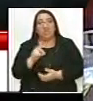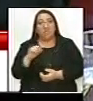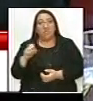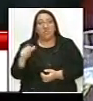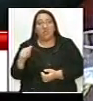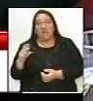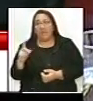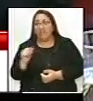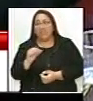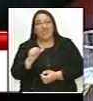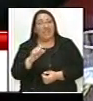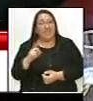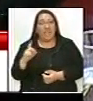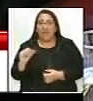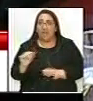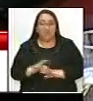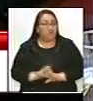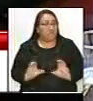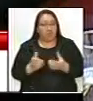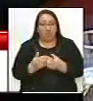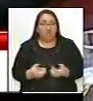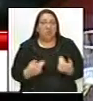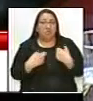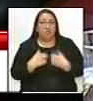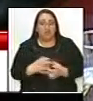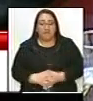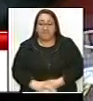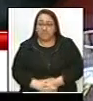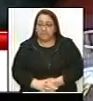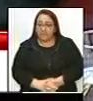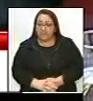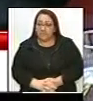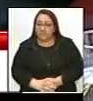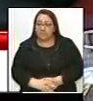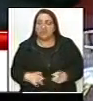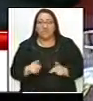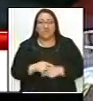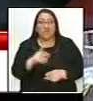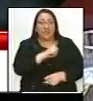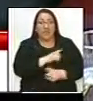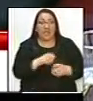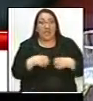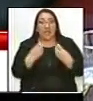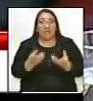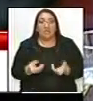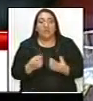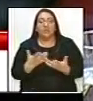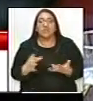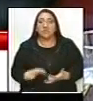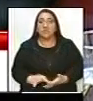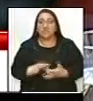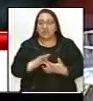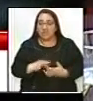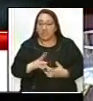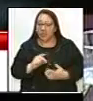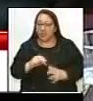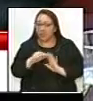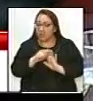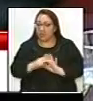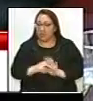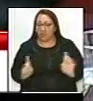senadores, sino ser una atribución del Parlamento. Y además se entiende que la delegación de facultades es una excepción, no es una